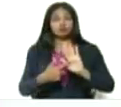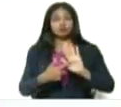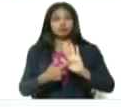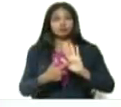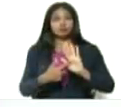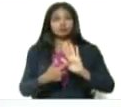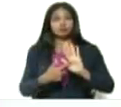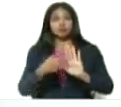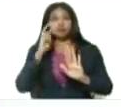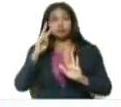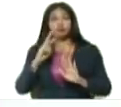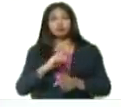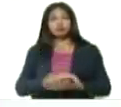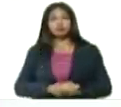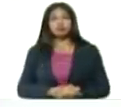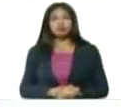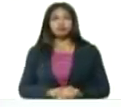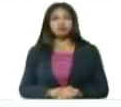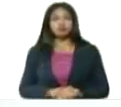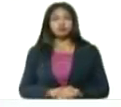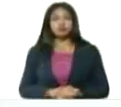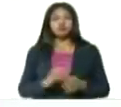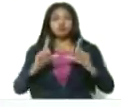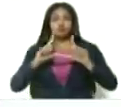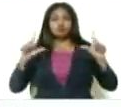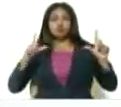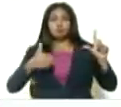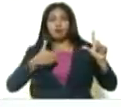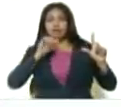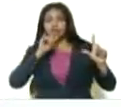Aquí está, podemos ampliarlo, ¿verdad?